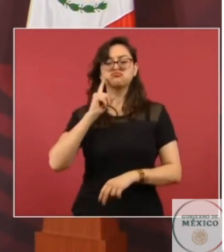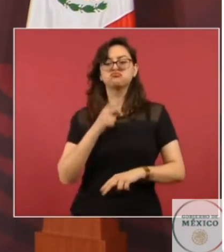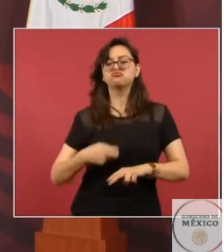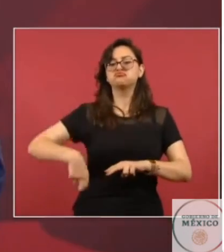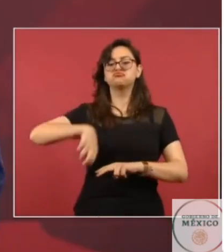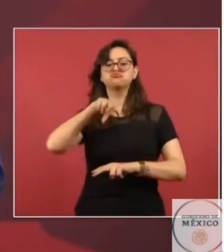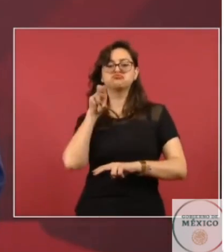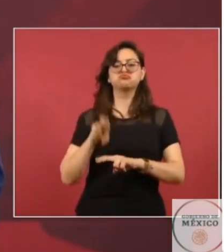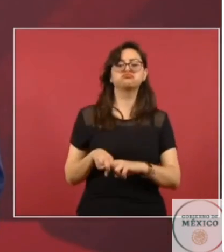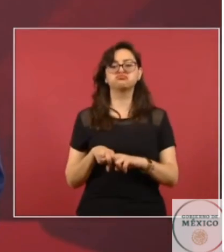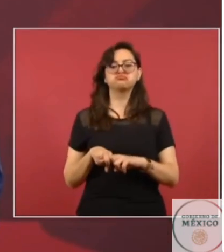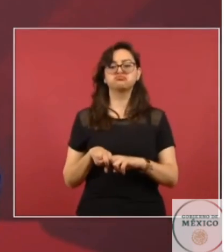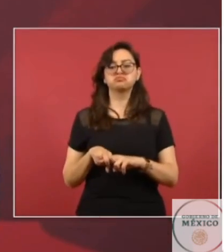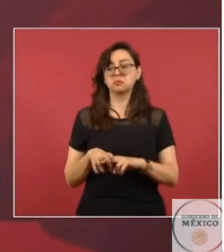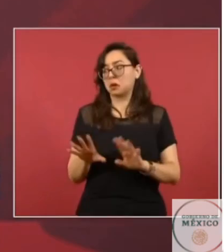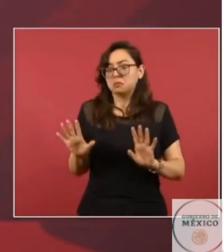Pero antes no.